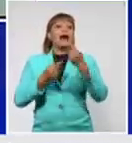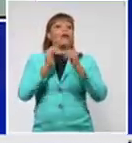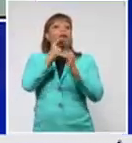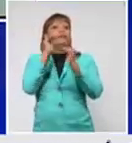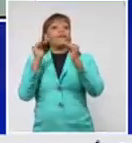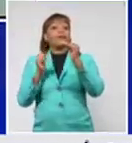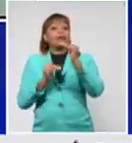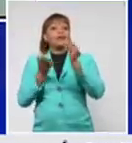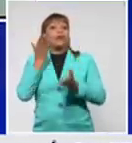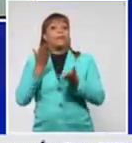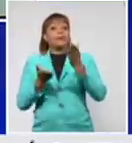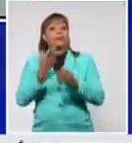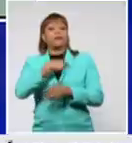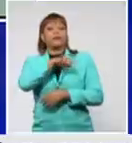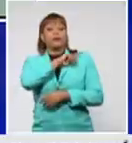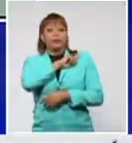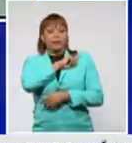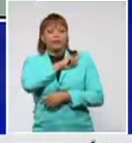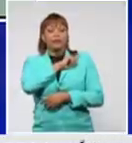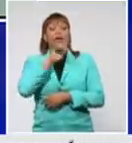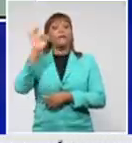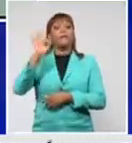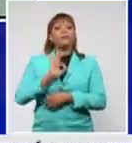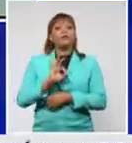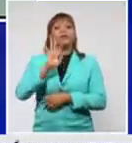día de ayer. Es una tasa de